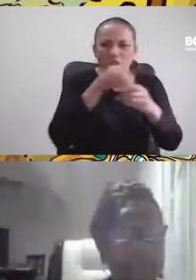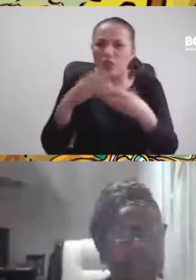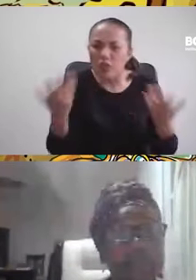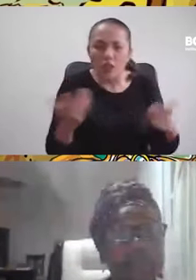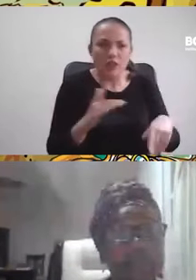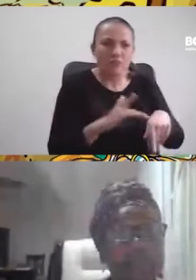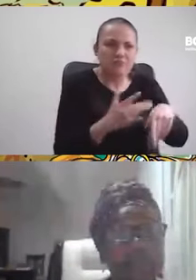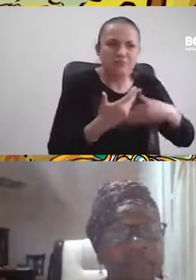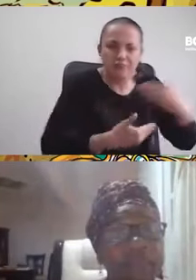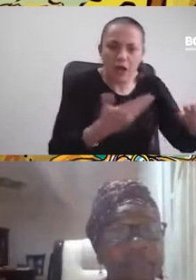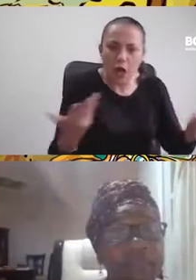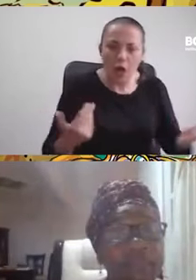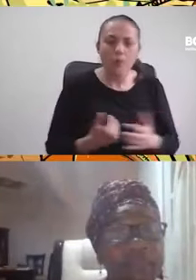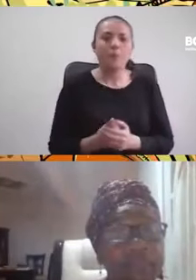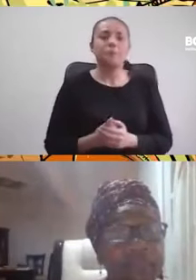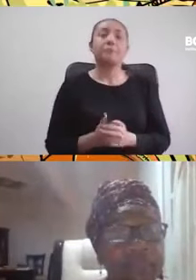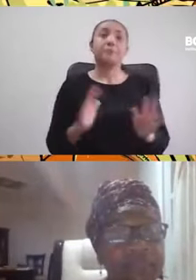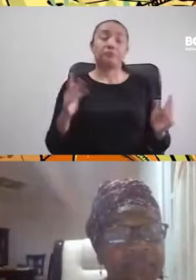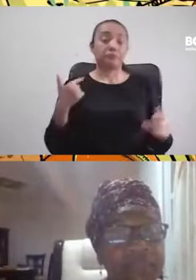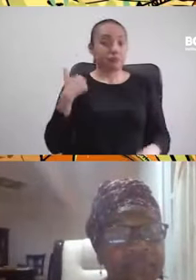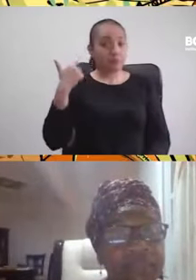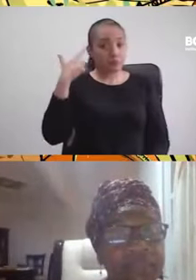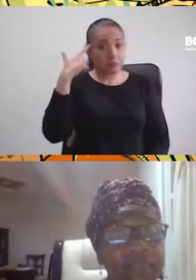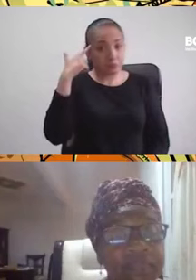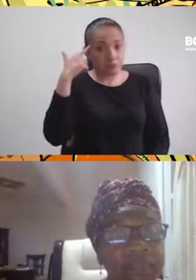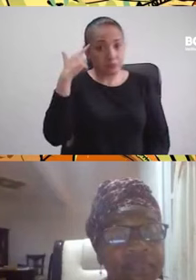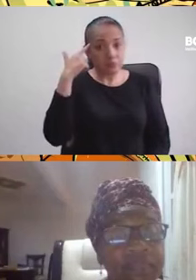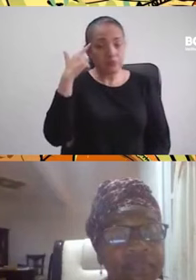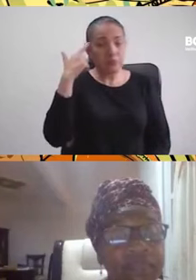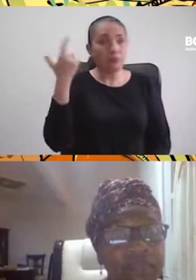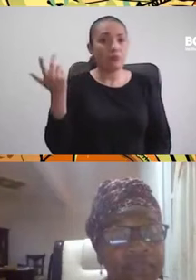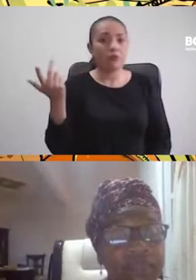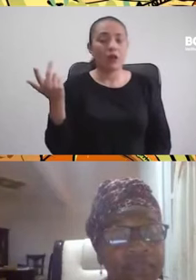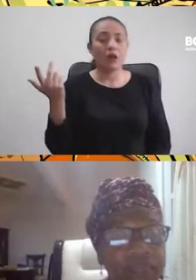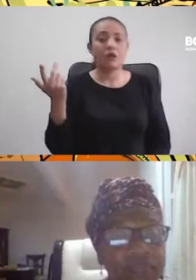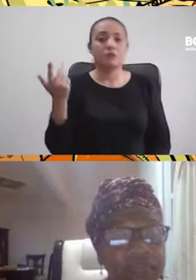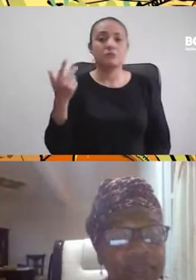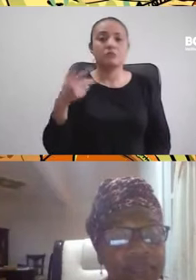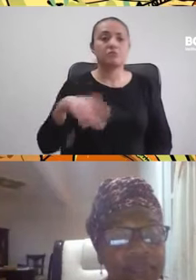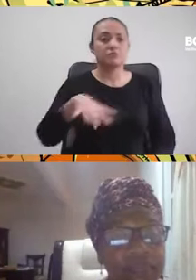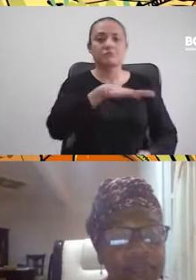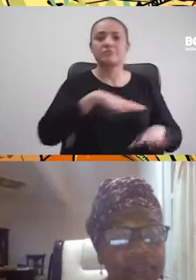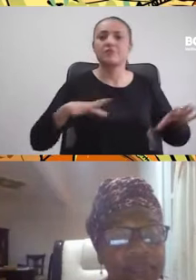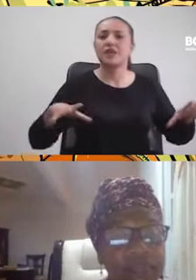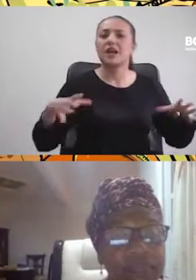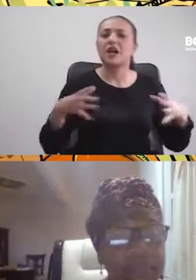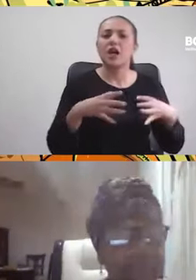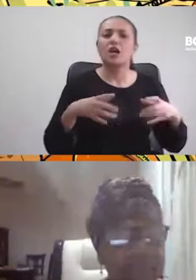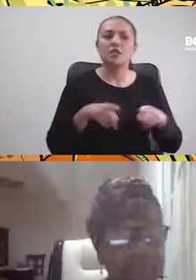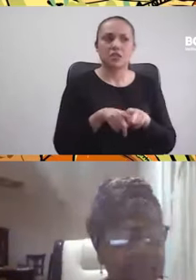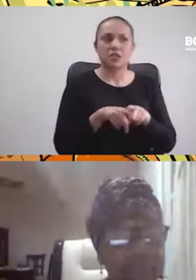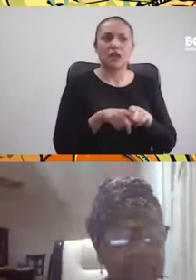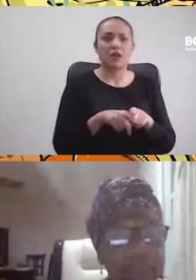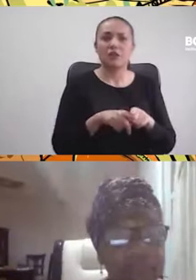Yo pienso que una comunidad que no invierte en el arma más